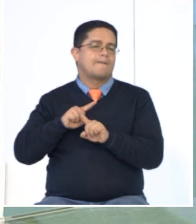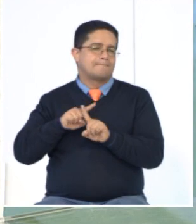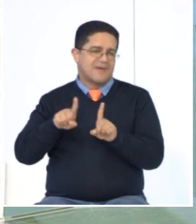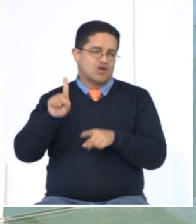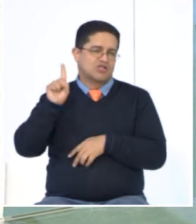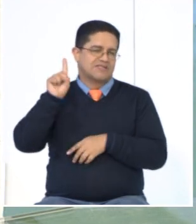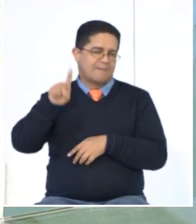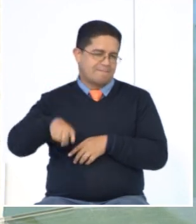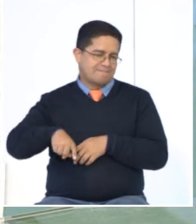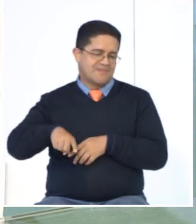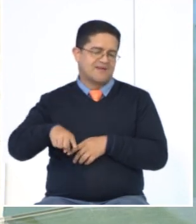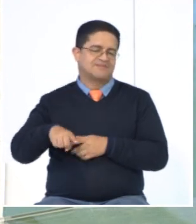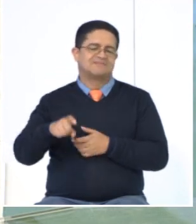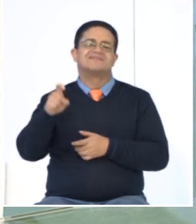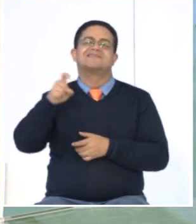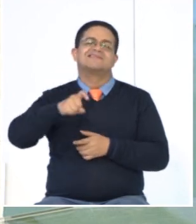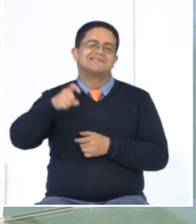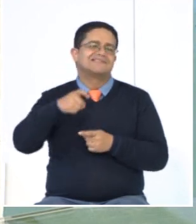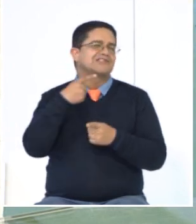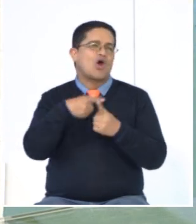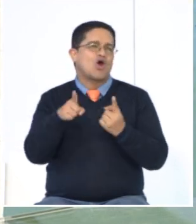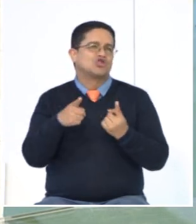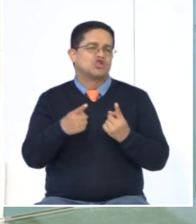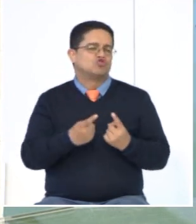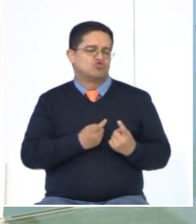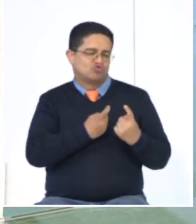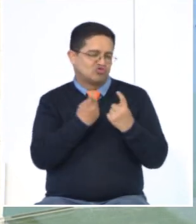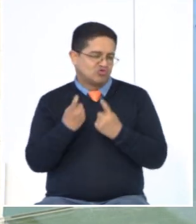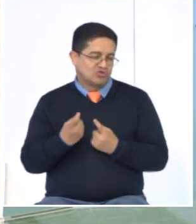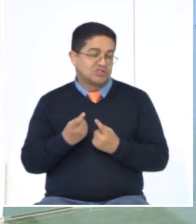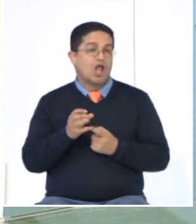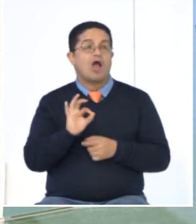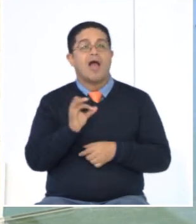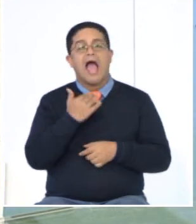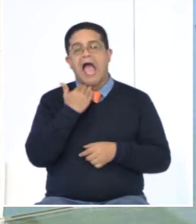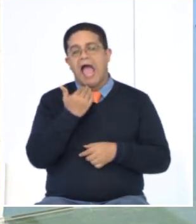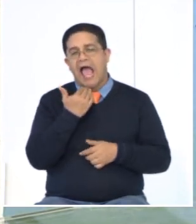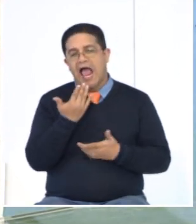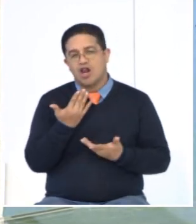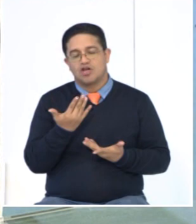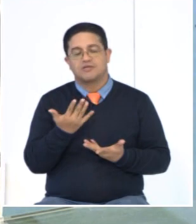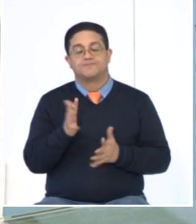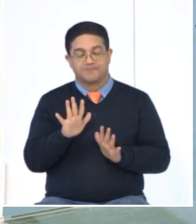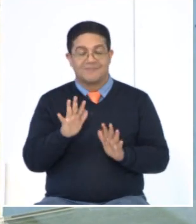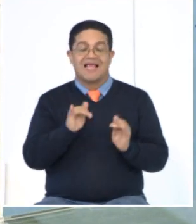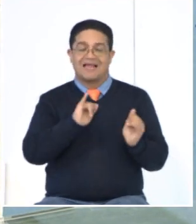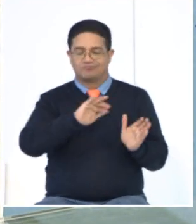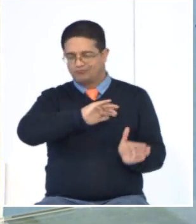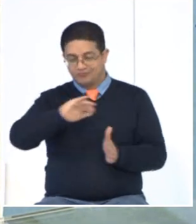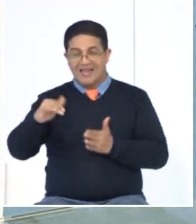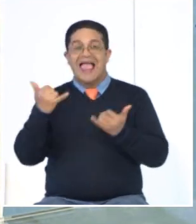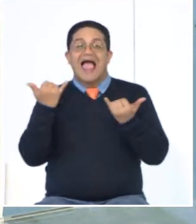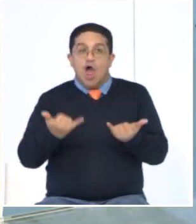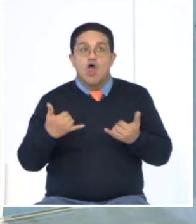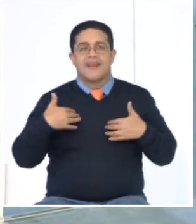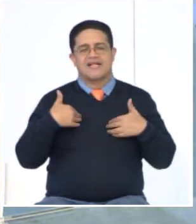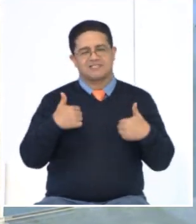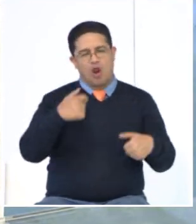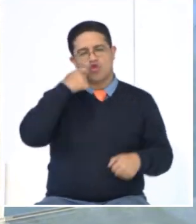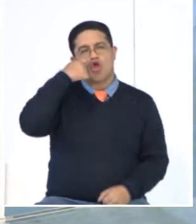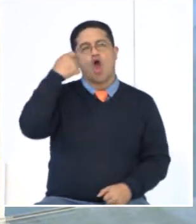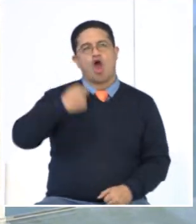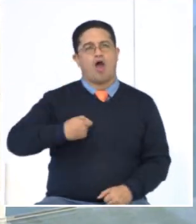pueden solicitar y de igual manera hay algún tipo de duda y miedo. Vamos a entrar ahora en salud masculina. Estamos con